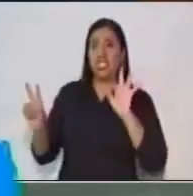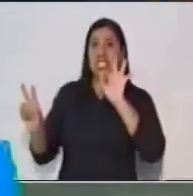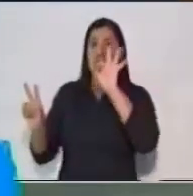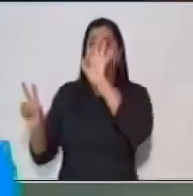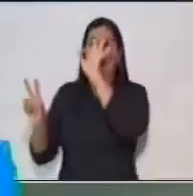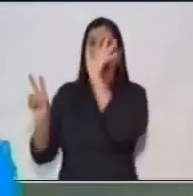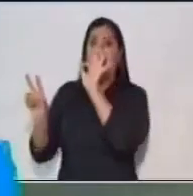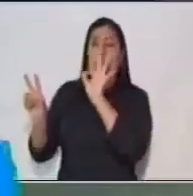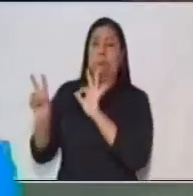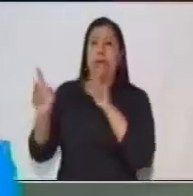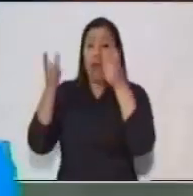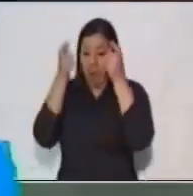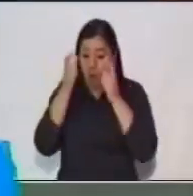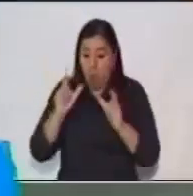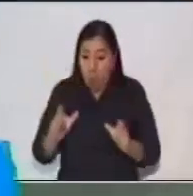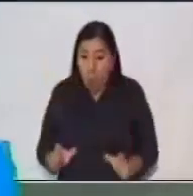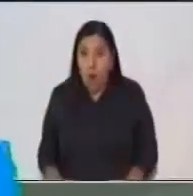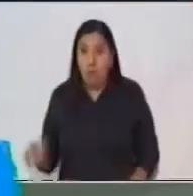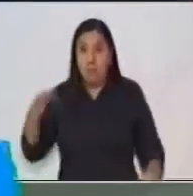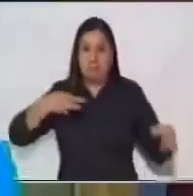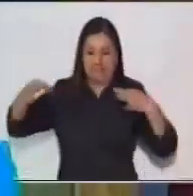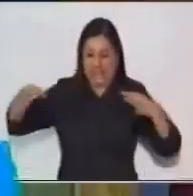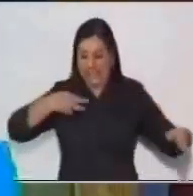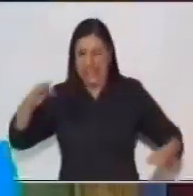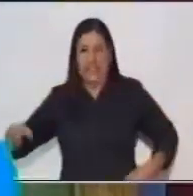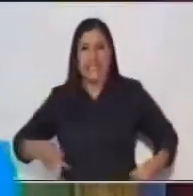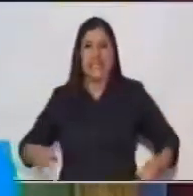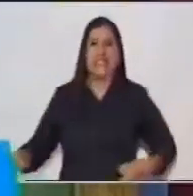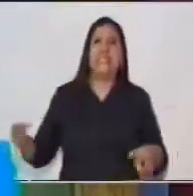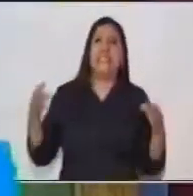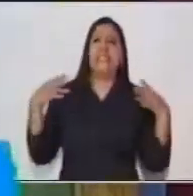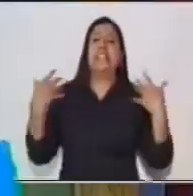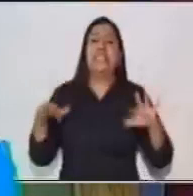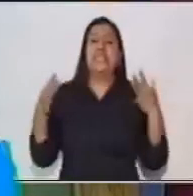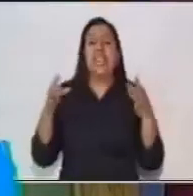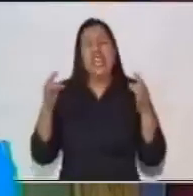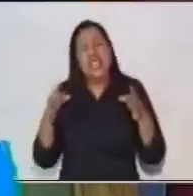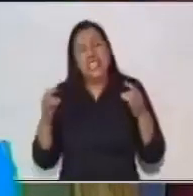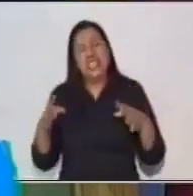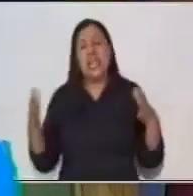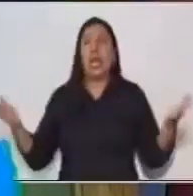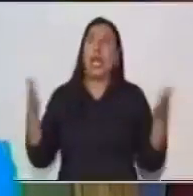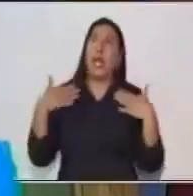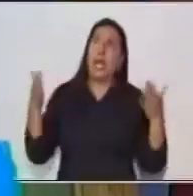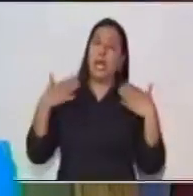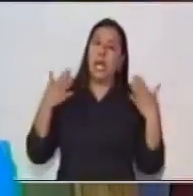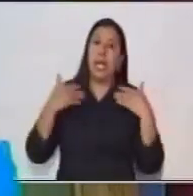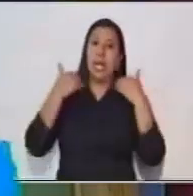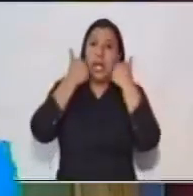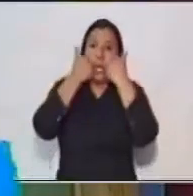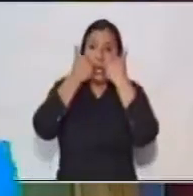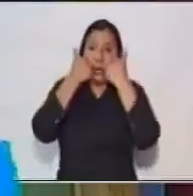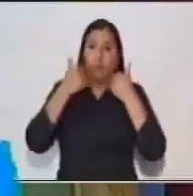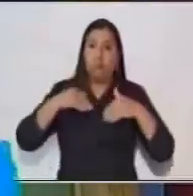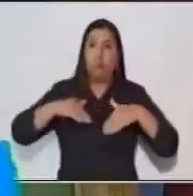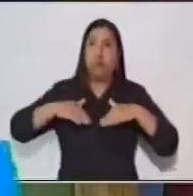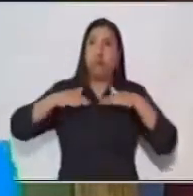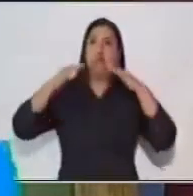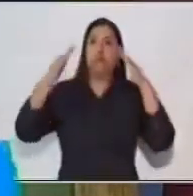de picaduras y nos va a doler mucho. Vamos a sentir mucho calor y ahí sí mamá nos va a